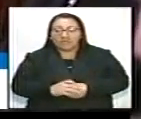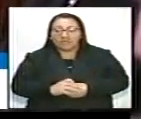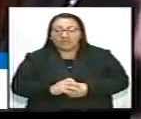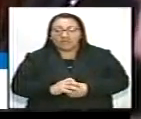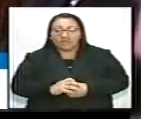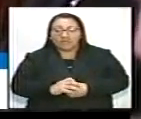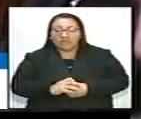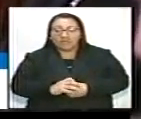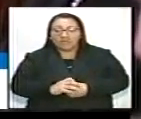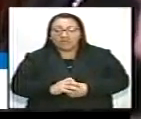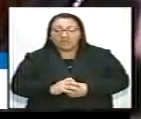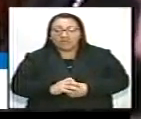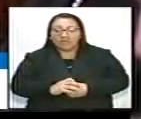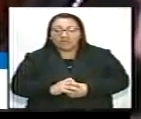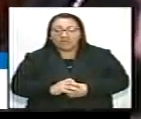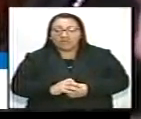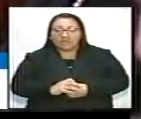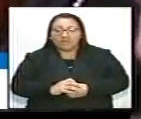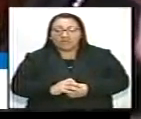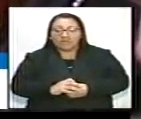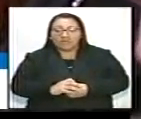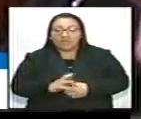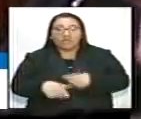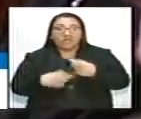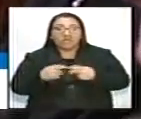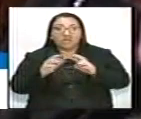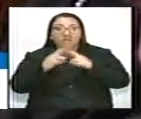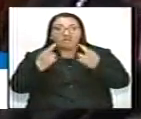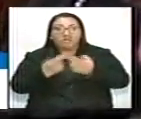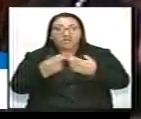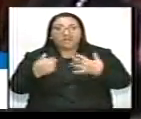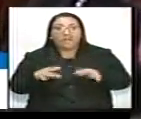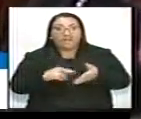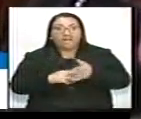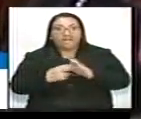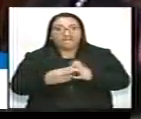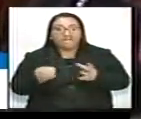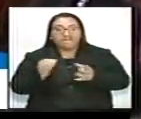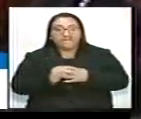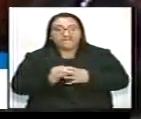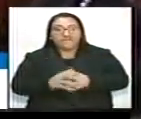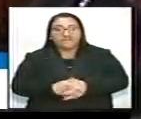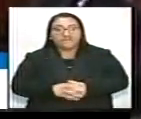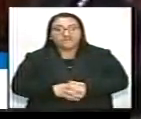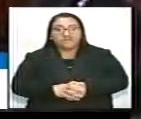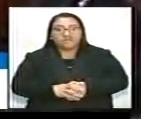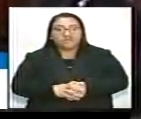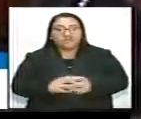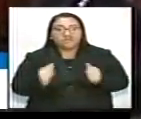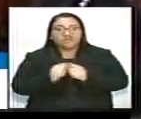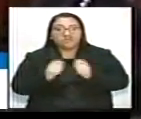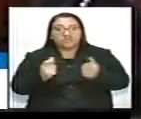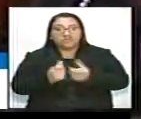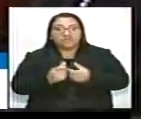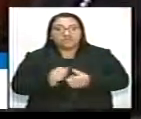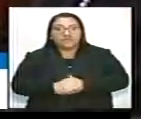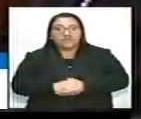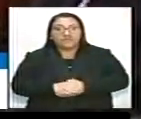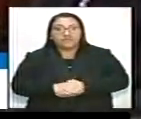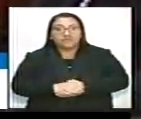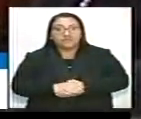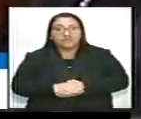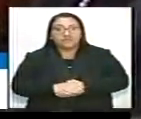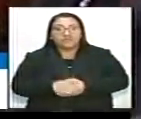solicito que en las siguientes sesiones que tendrá bien de llevar la comisión se considere y se